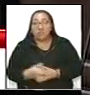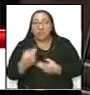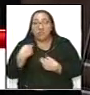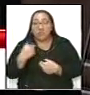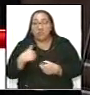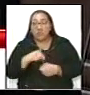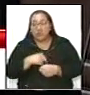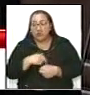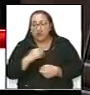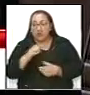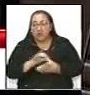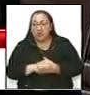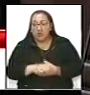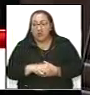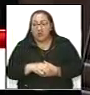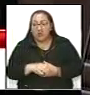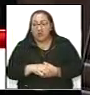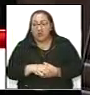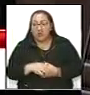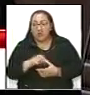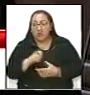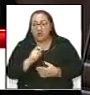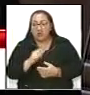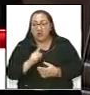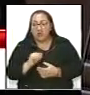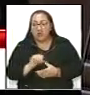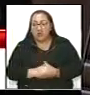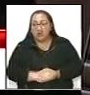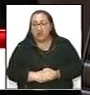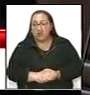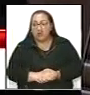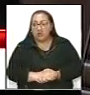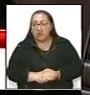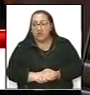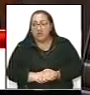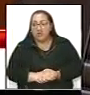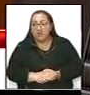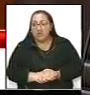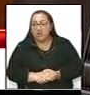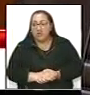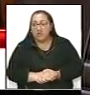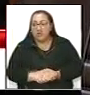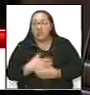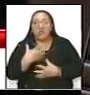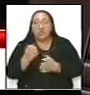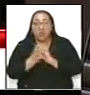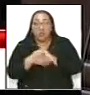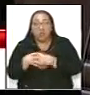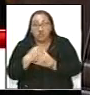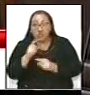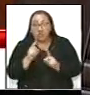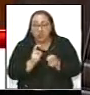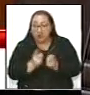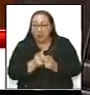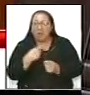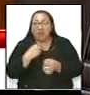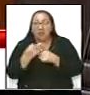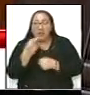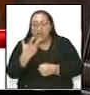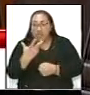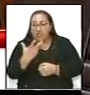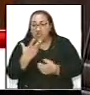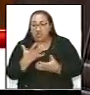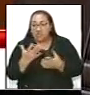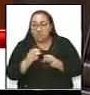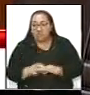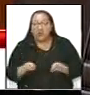nuestro colega Francesco Petrosi. Y yo solo quisiera aprovechar esta breve intervención para señalar tres